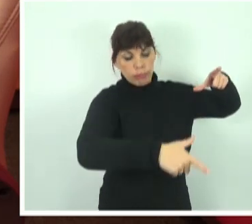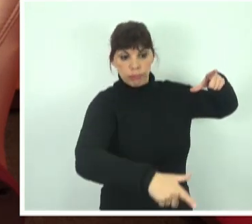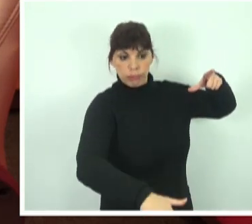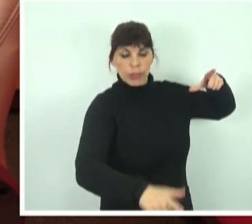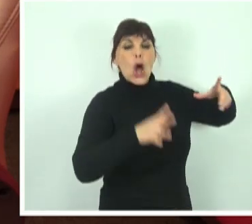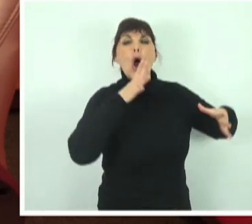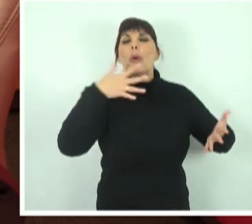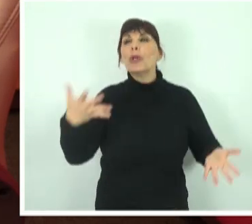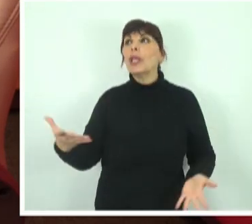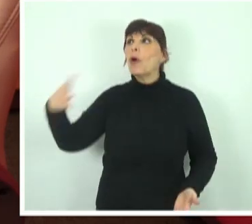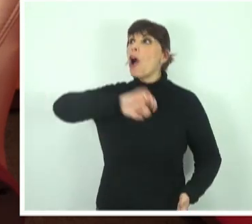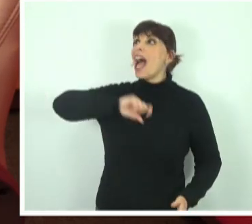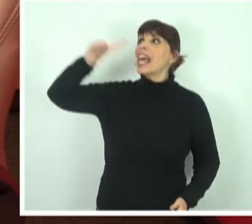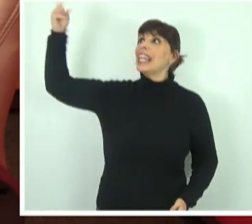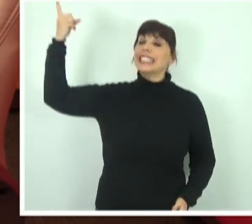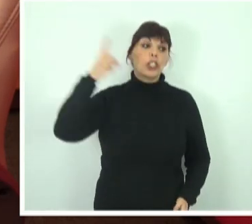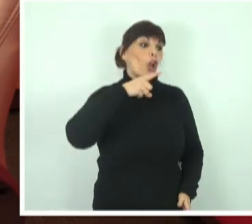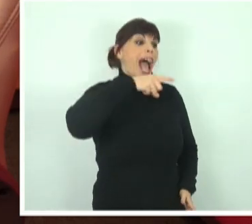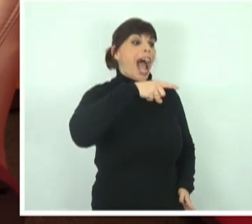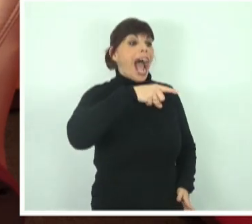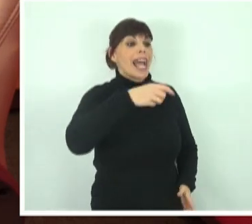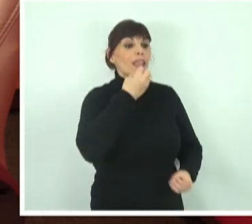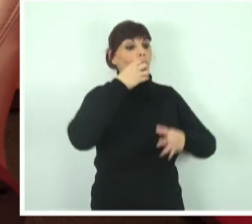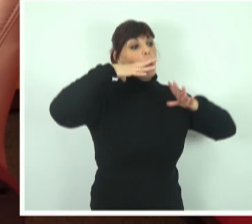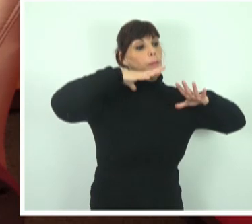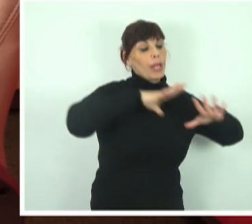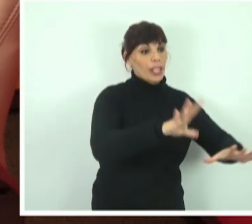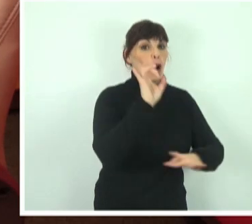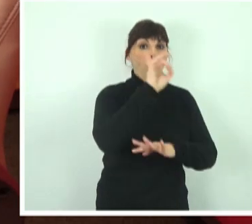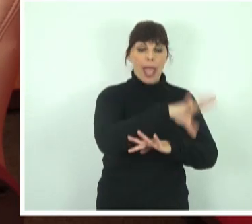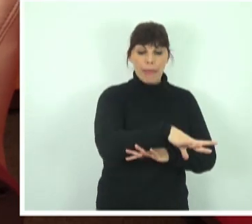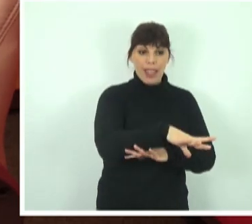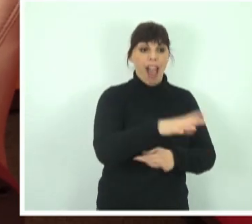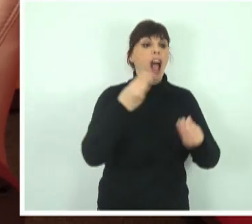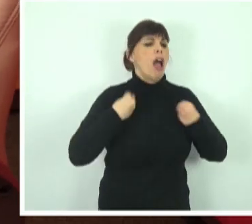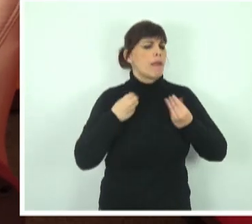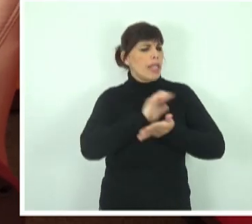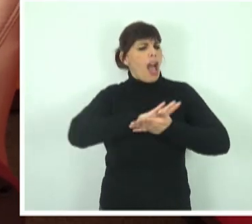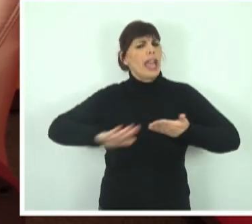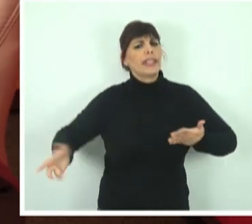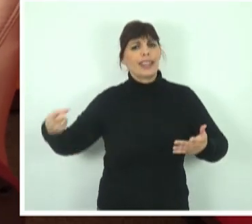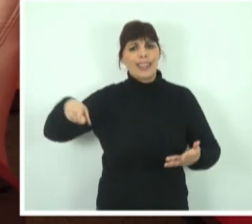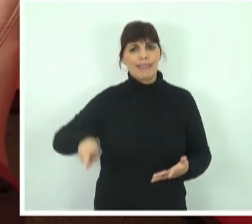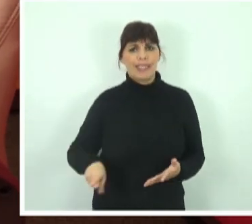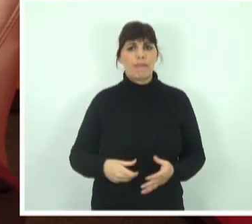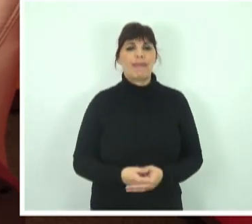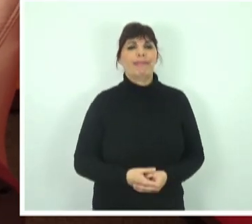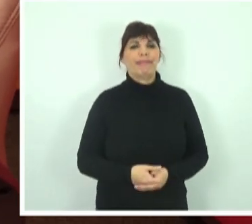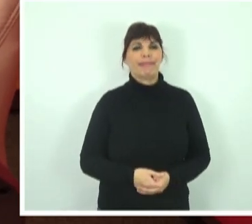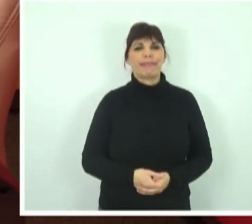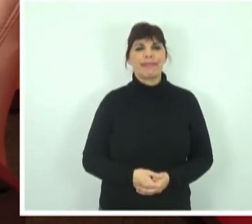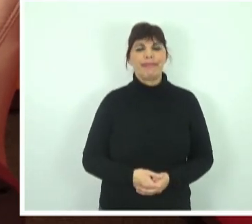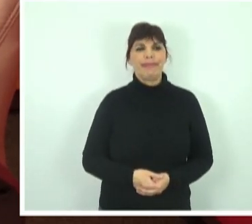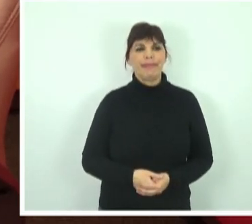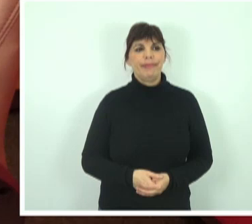Señor bendición y vida eterna. El único versículo que directamente,